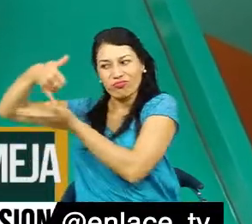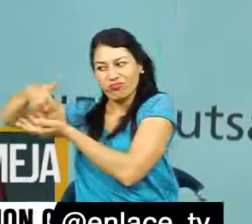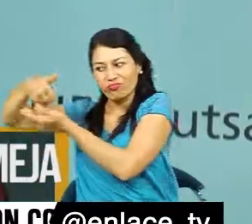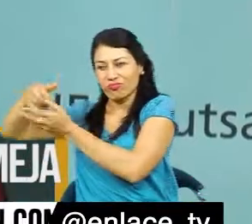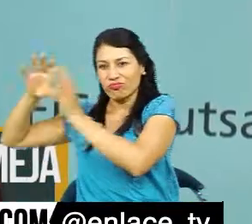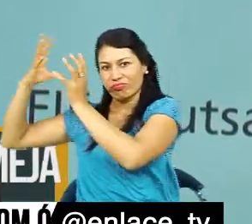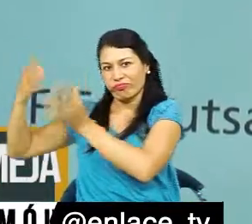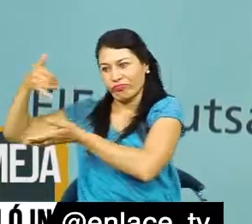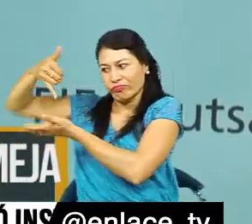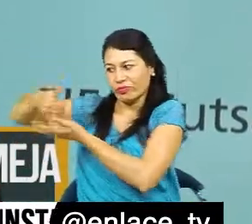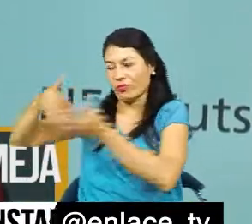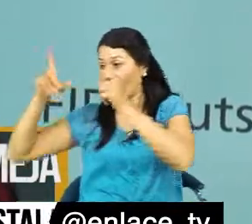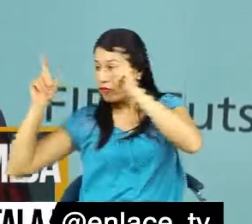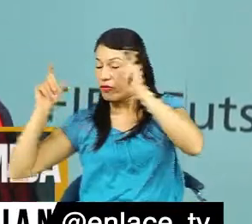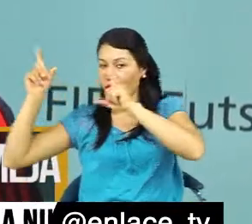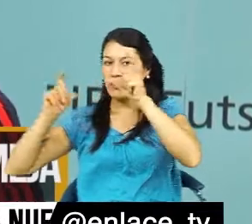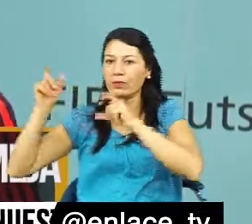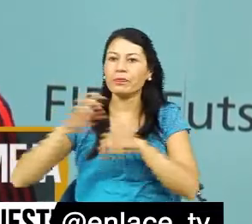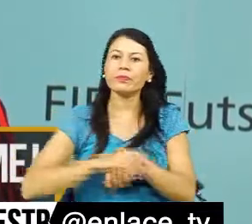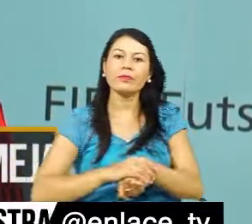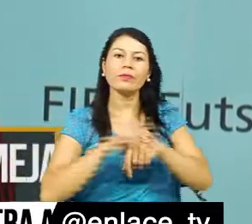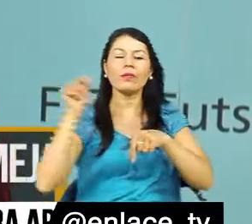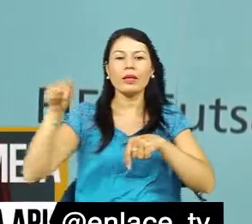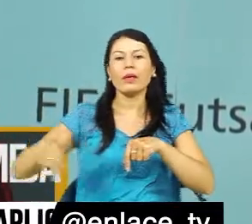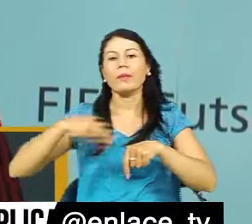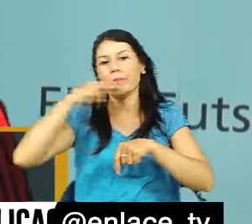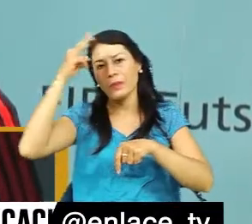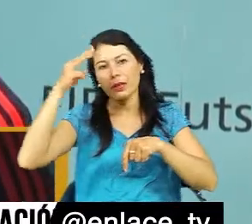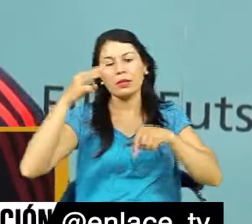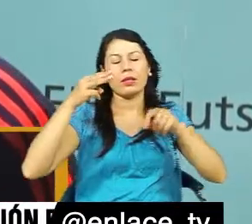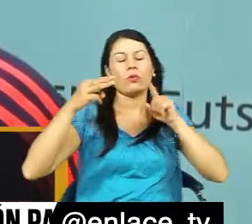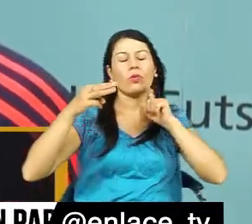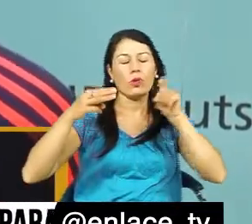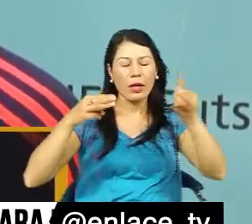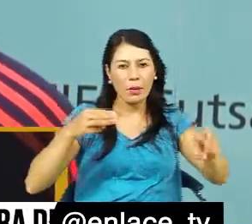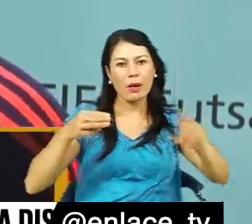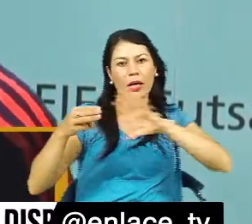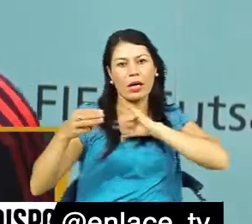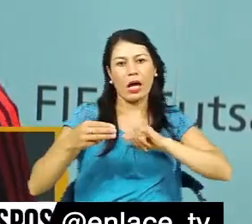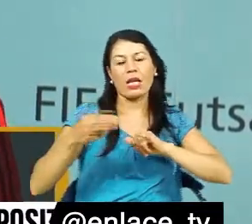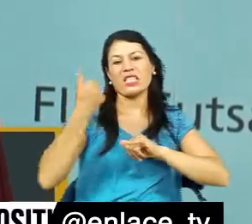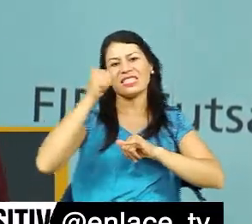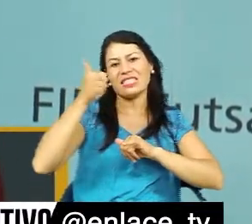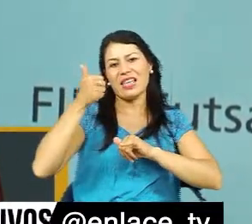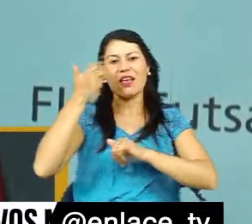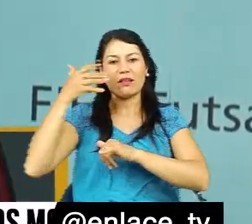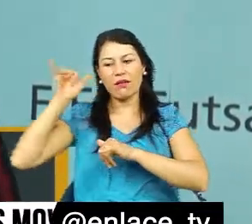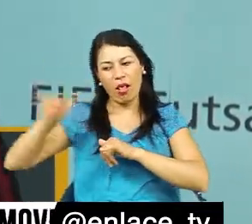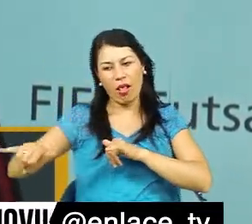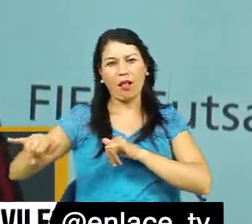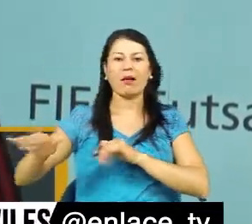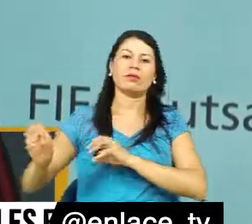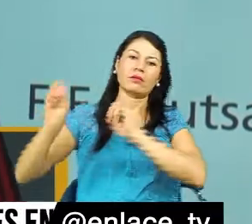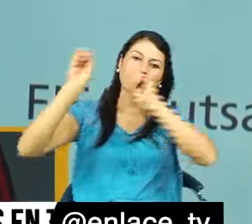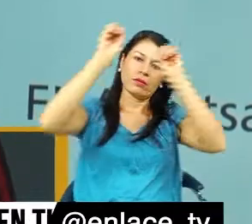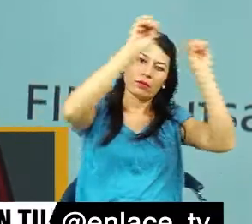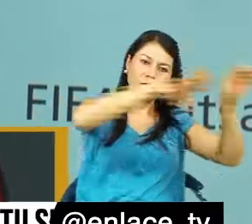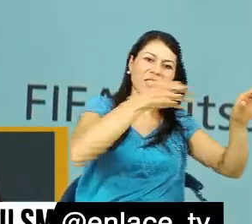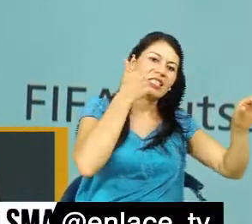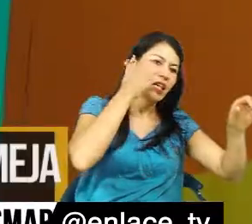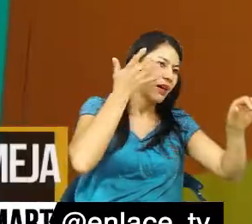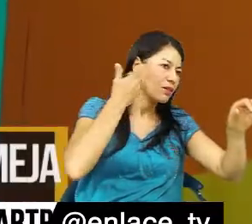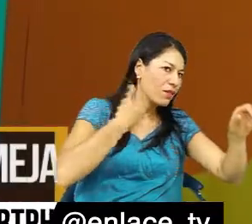sede, tanto Cali, Medellín y Bucaramanga, tienen un espacio de 10 días con el trofeo para que realicen eventos